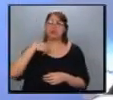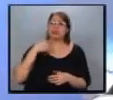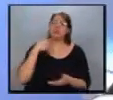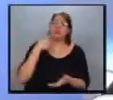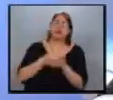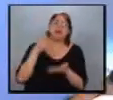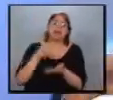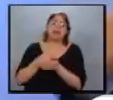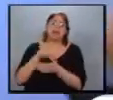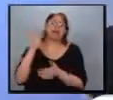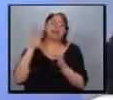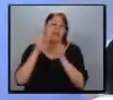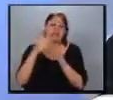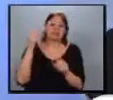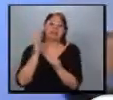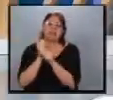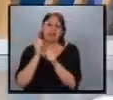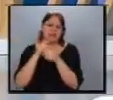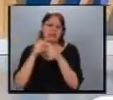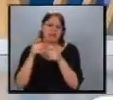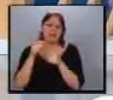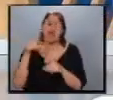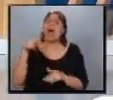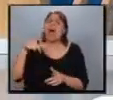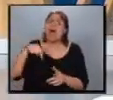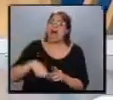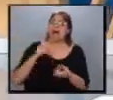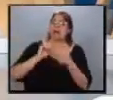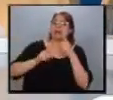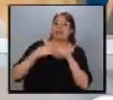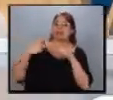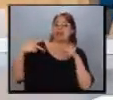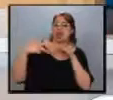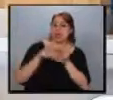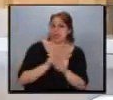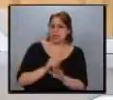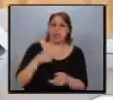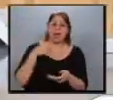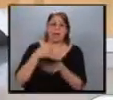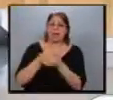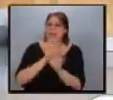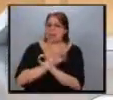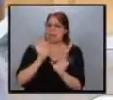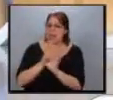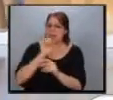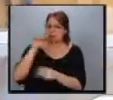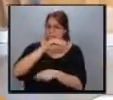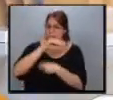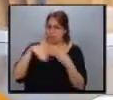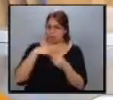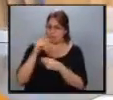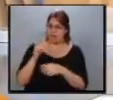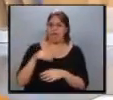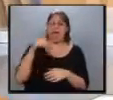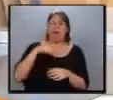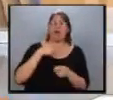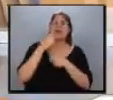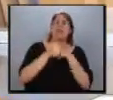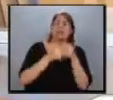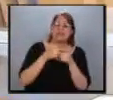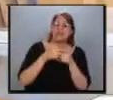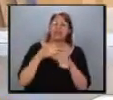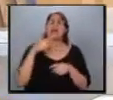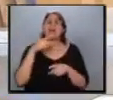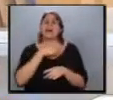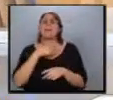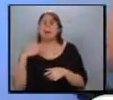le pagábamos y demás, como que ahora se cortó la relación y no le pagan más nada a la familia. Ajá. Estaba todo bien. Está peleada con Garfunkel, la madre. Está peleada con la madre, con el